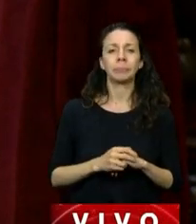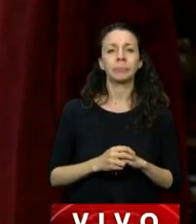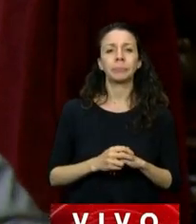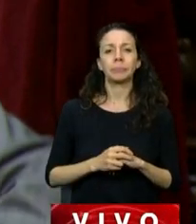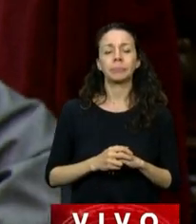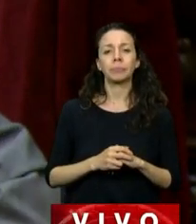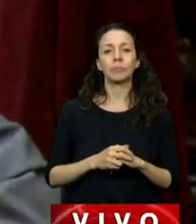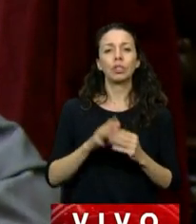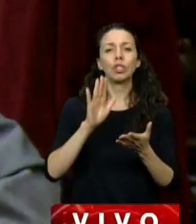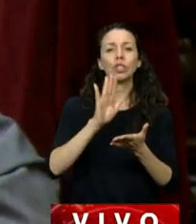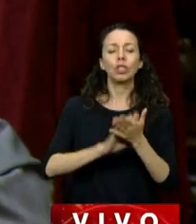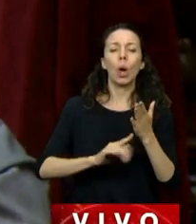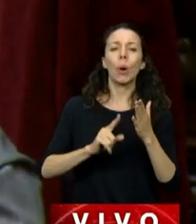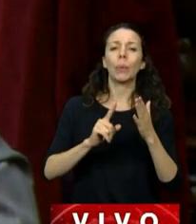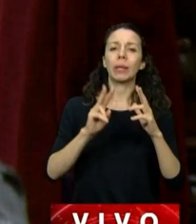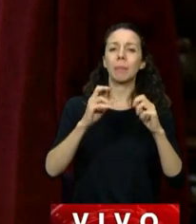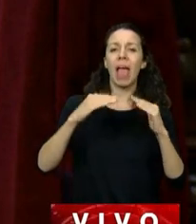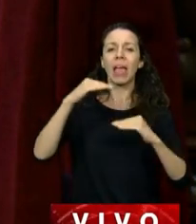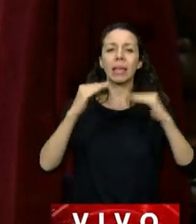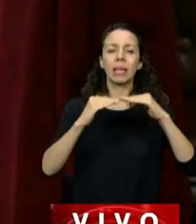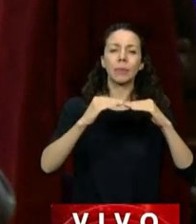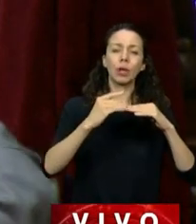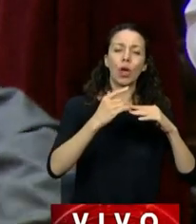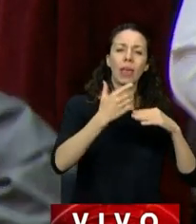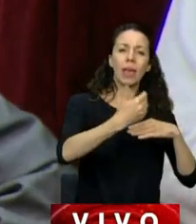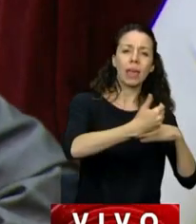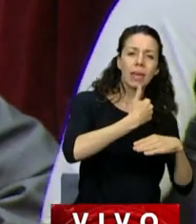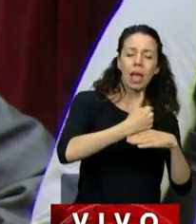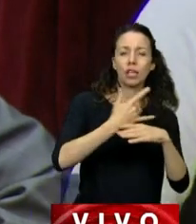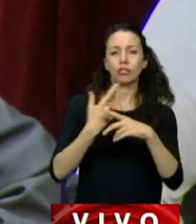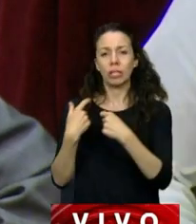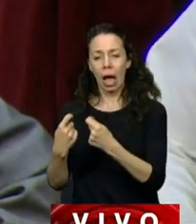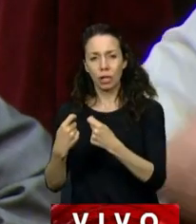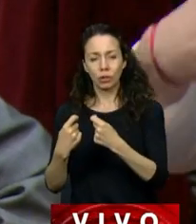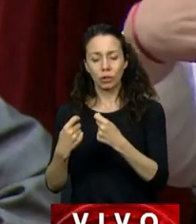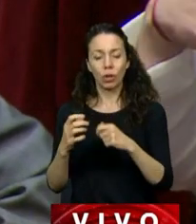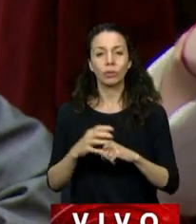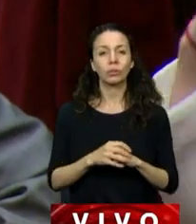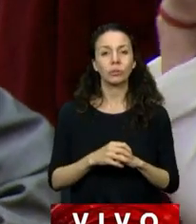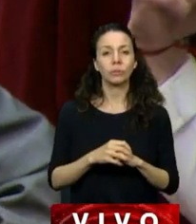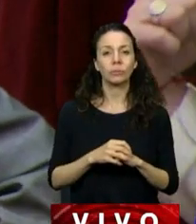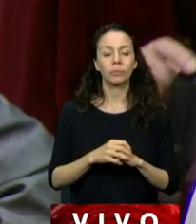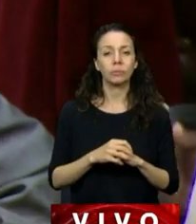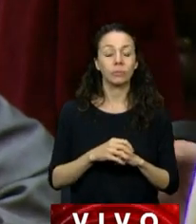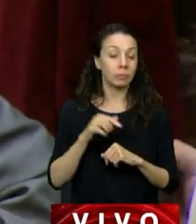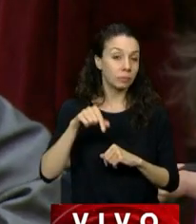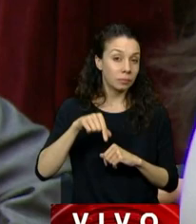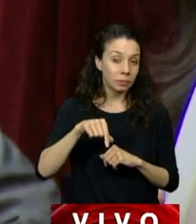En cuanto al orden fiscal, en esos objetivos que mandaron, señor presidente, tenemos un Estado